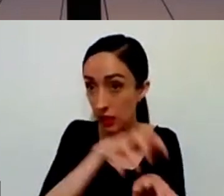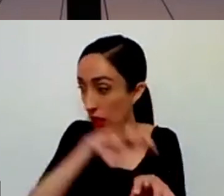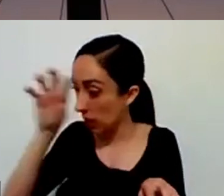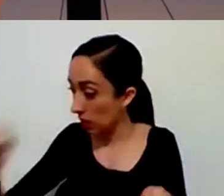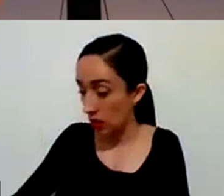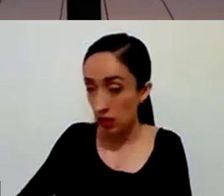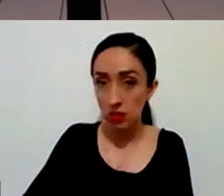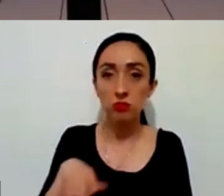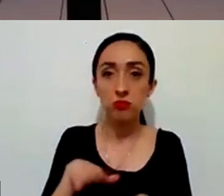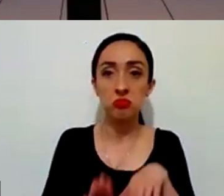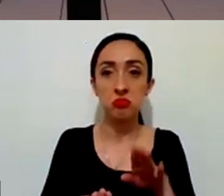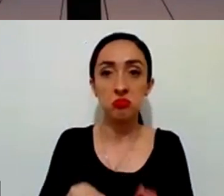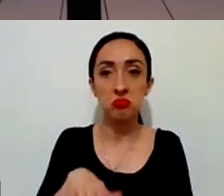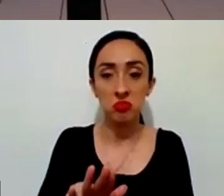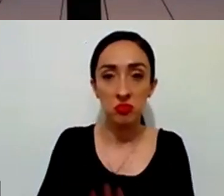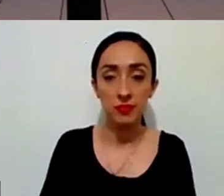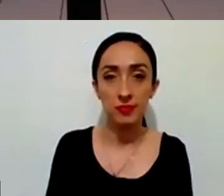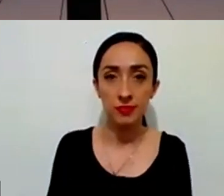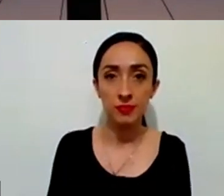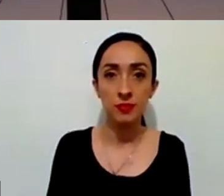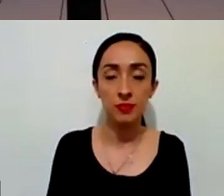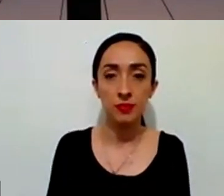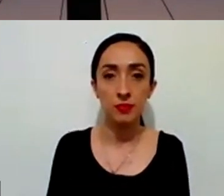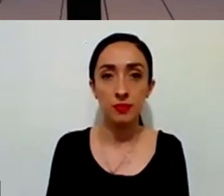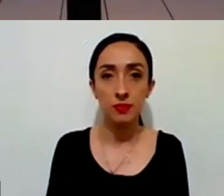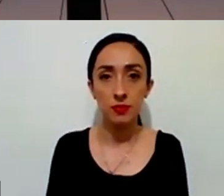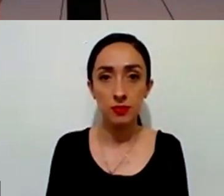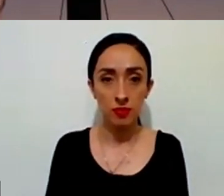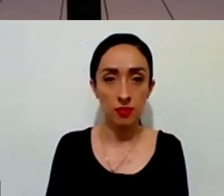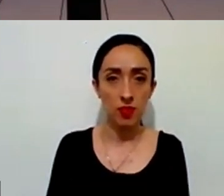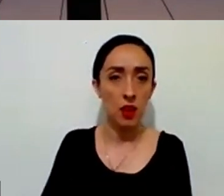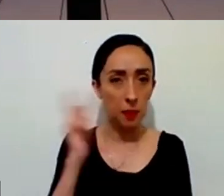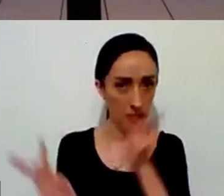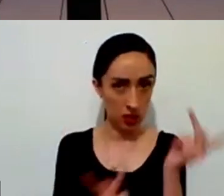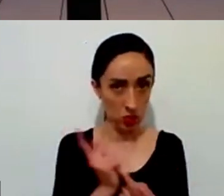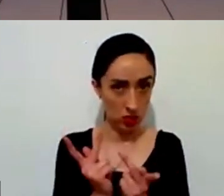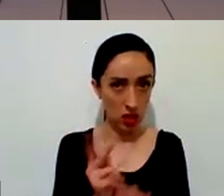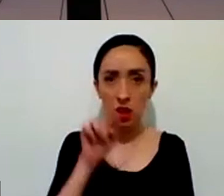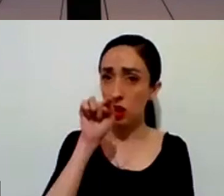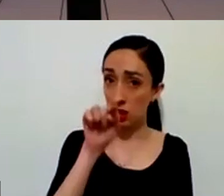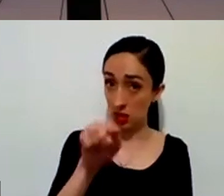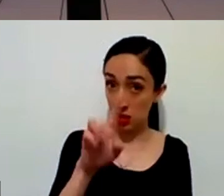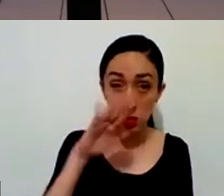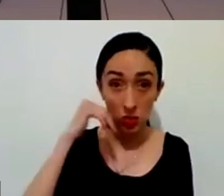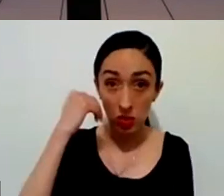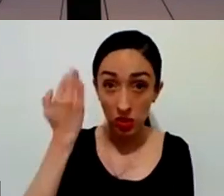Tú quieres hacer la voluntad de Dios. Tú quieres relacionarte con